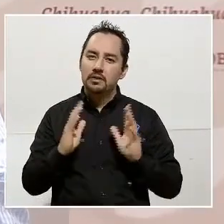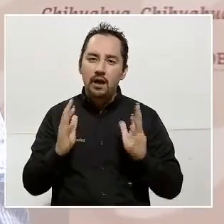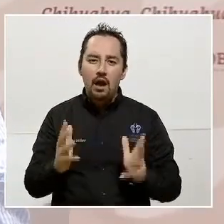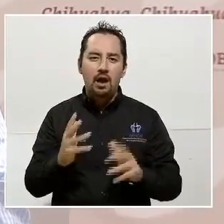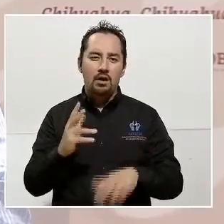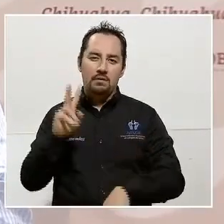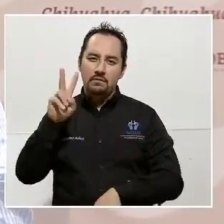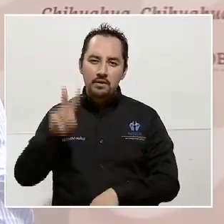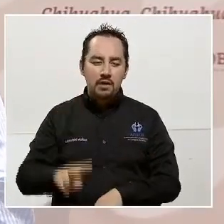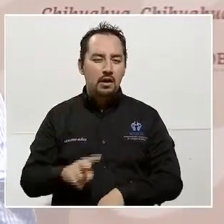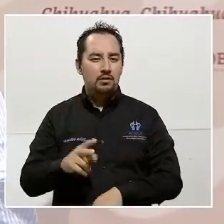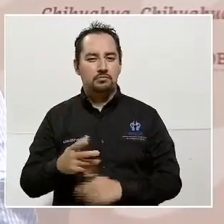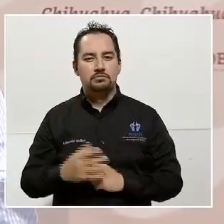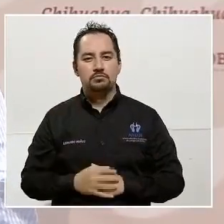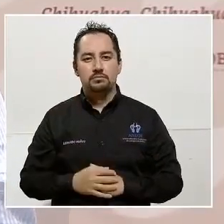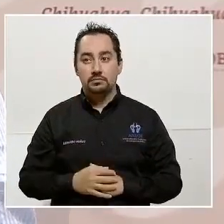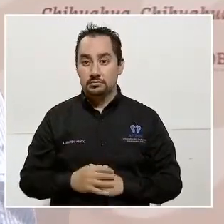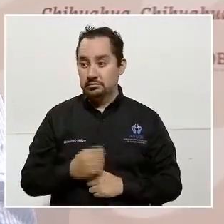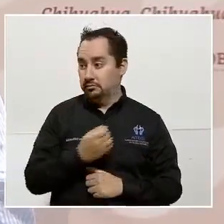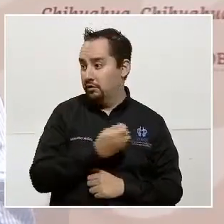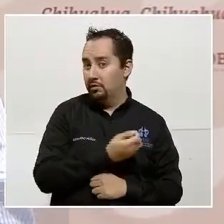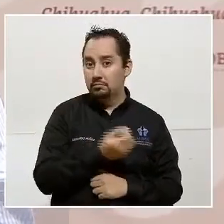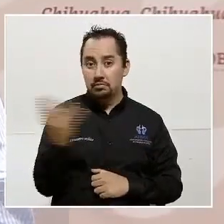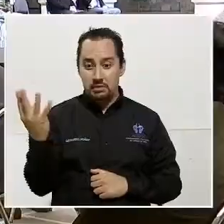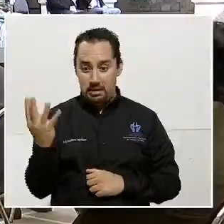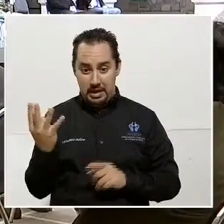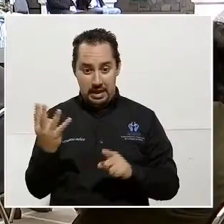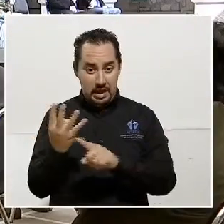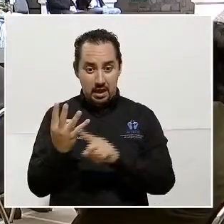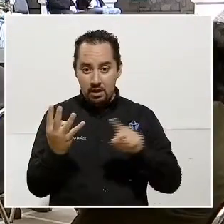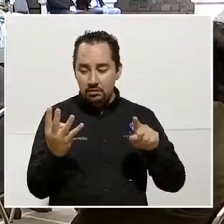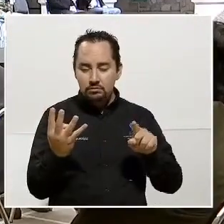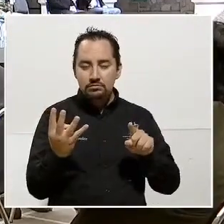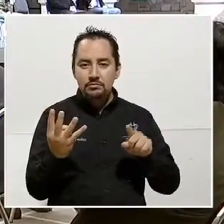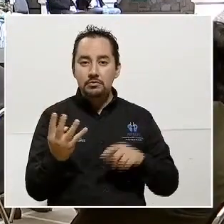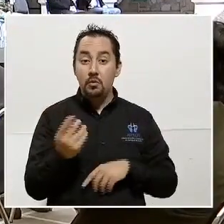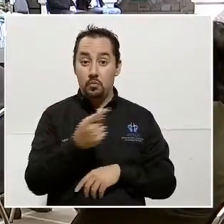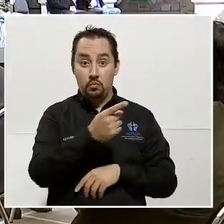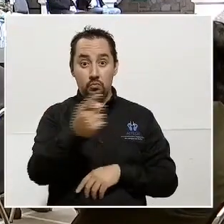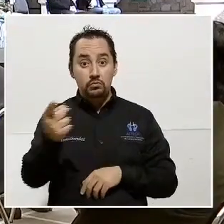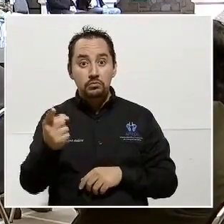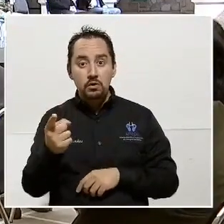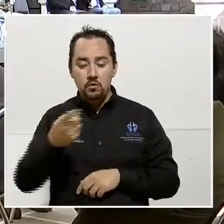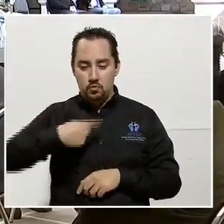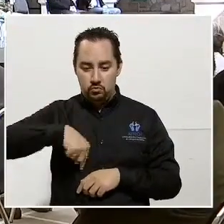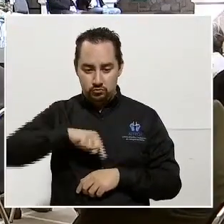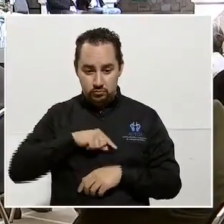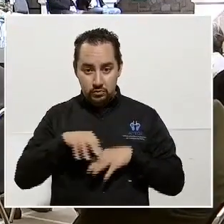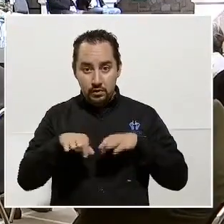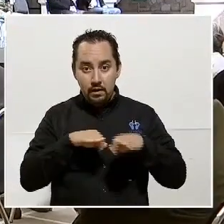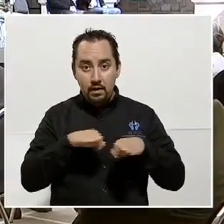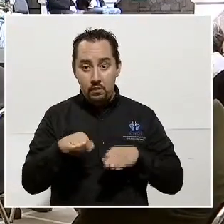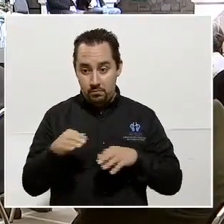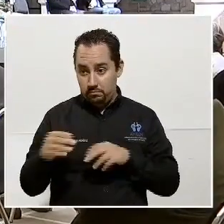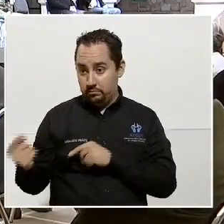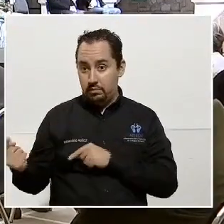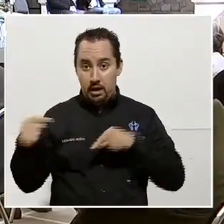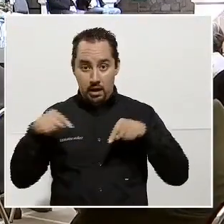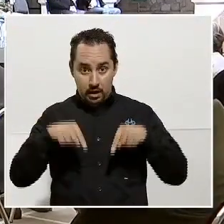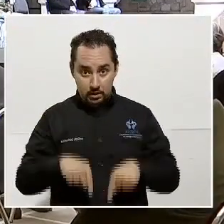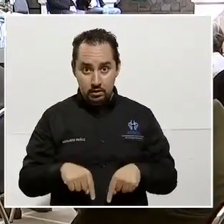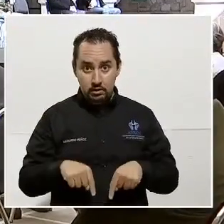A ellos, a ellas, a ustedes, nuestro trabajo y nuestra presencia en